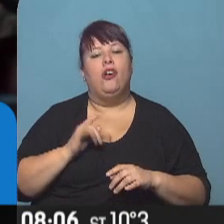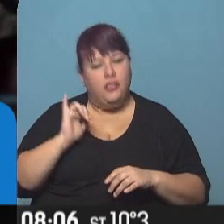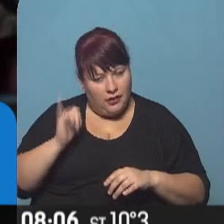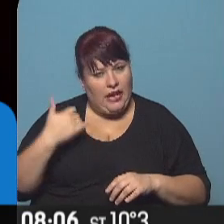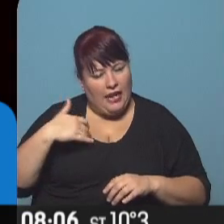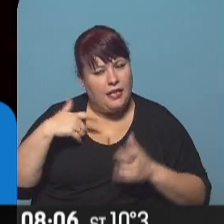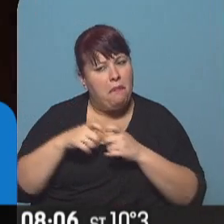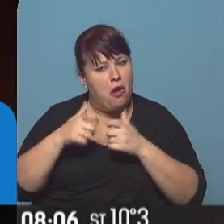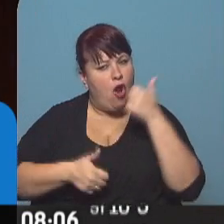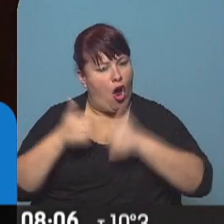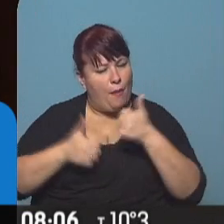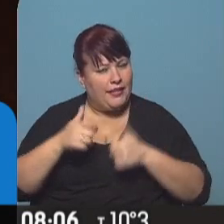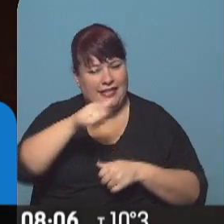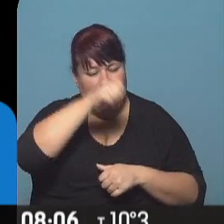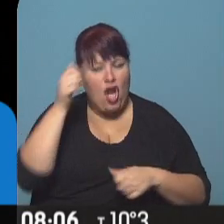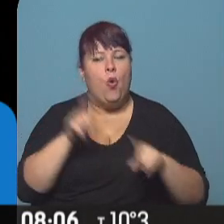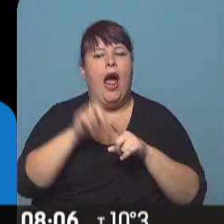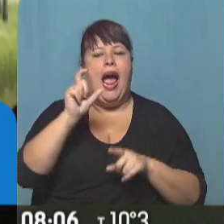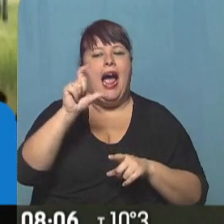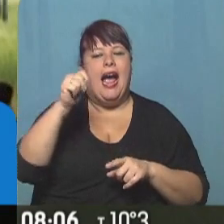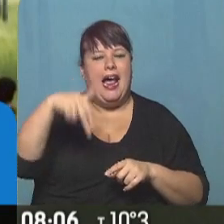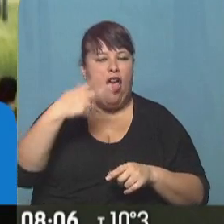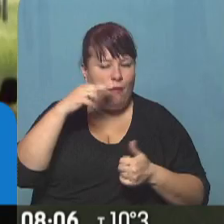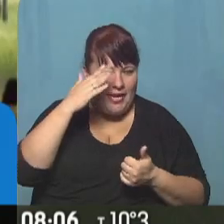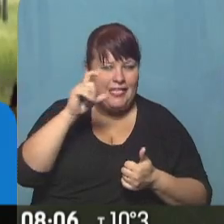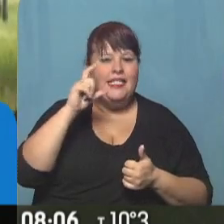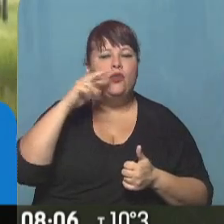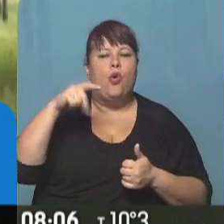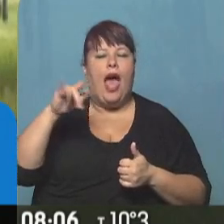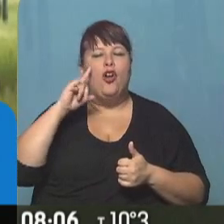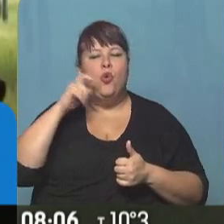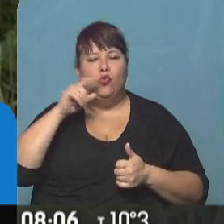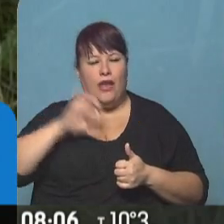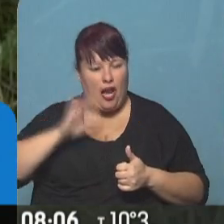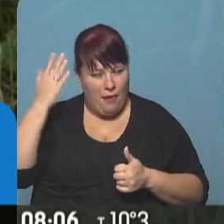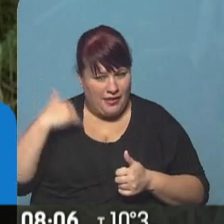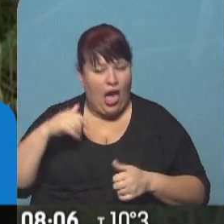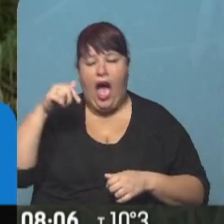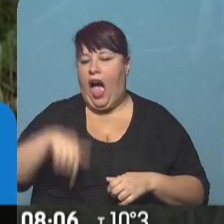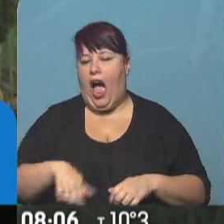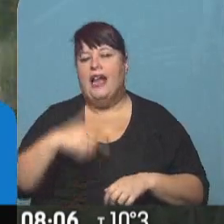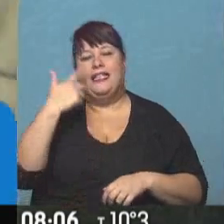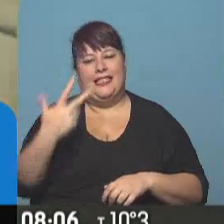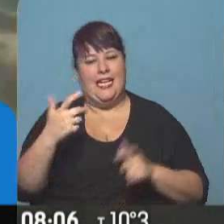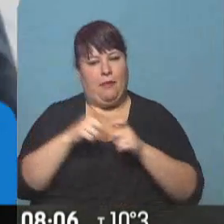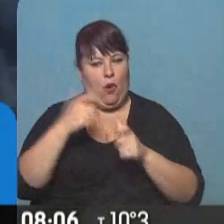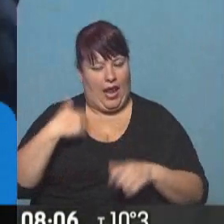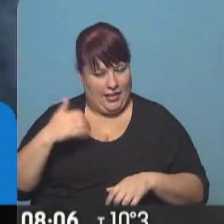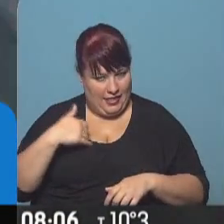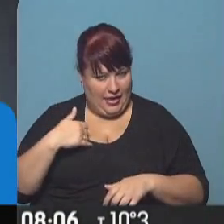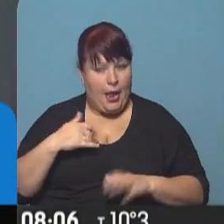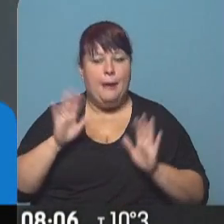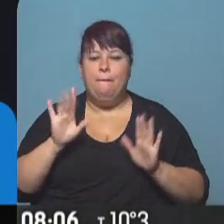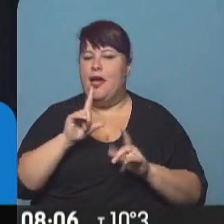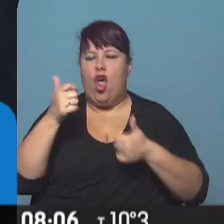hubo películas que compitieron por el León, como El Clan en el año 2015 y El Ciudadano Ilustre en el año pasado. En este caso va a haber 3 películas argentinas,